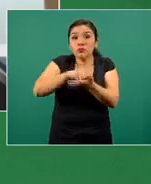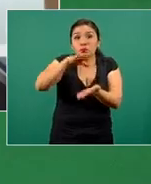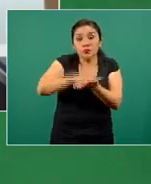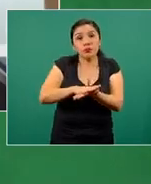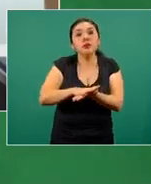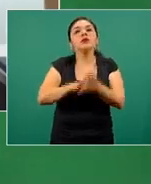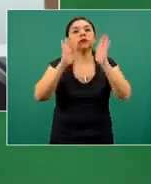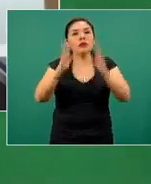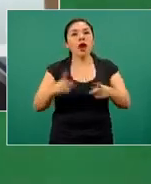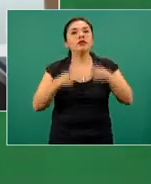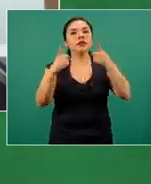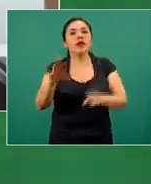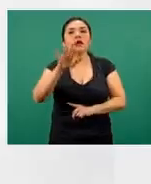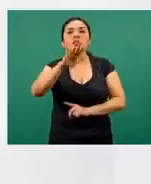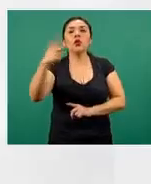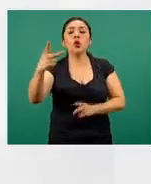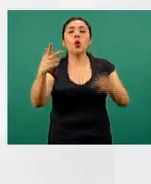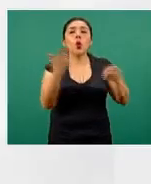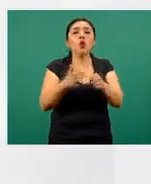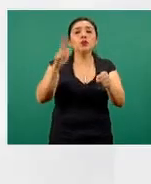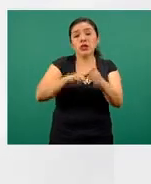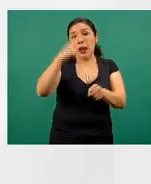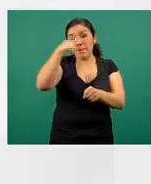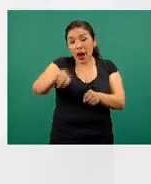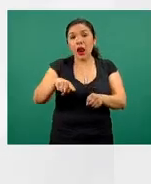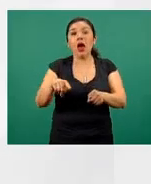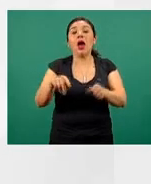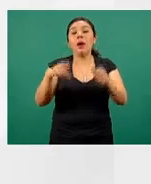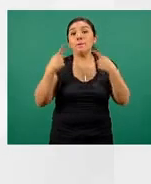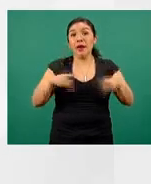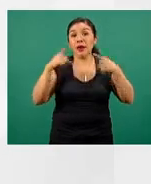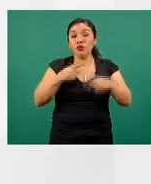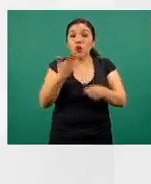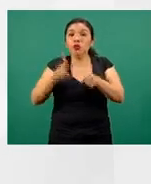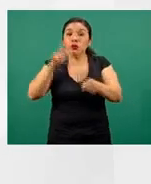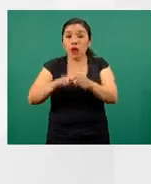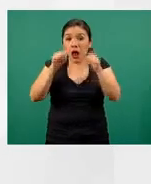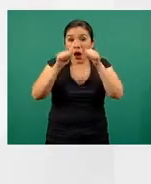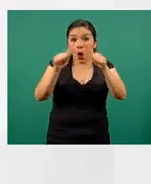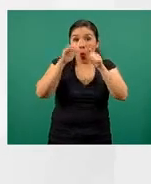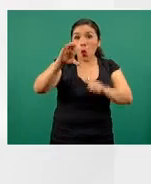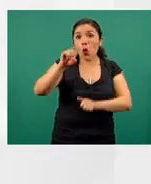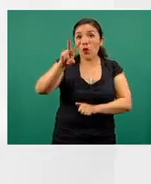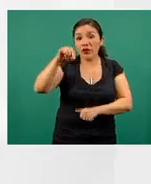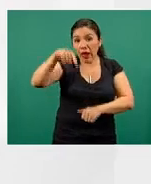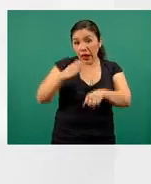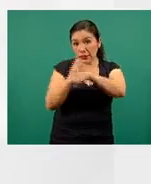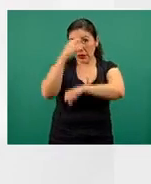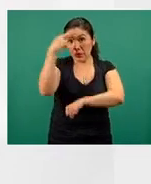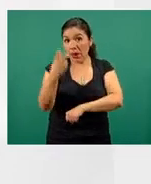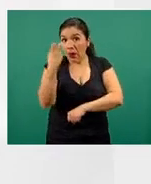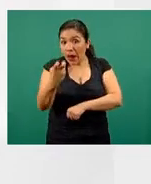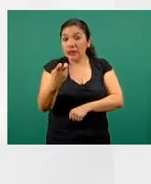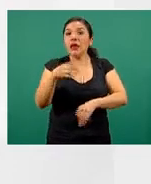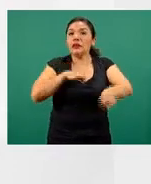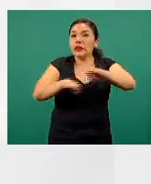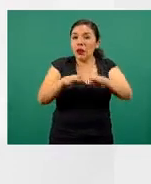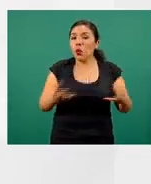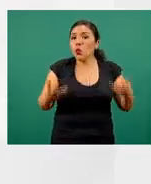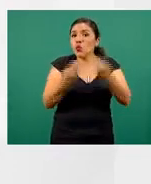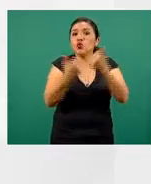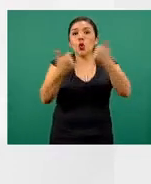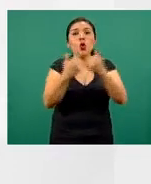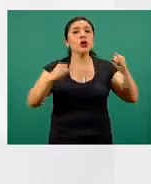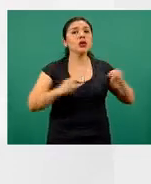se destinaron 58 hospitales para la atención de pacientes COVID en el Estado de México. Y esto fue una labor interinstitucional, como lo están